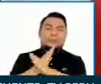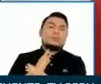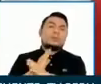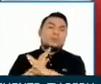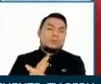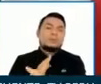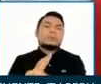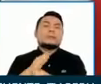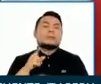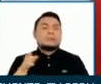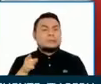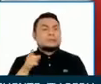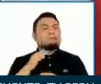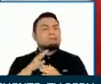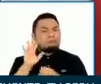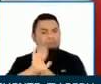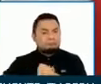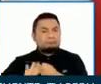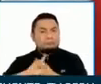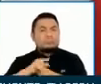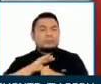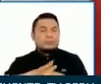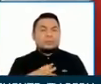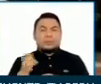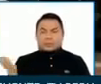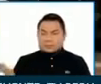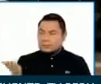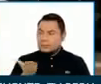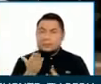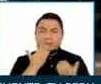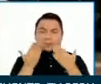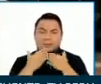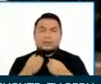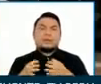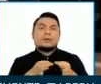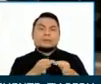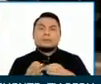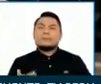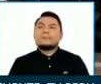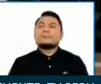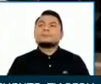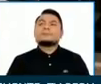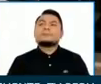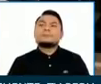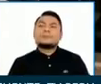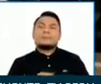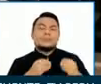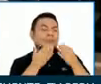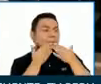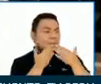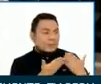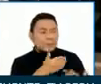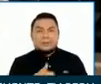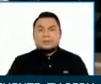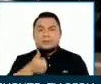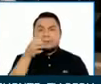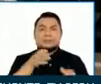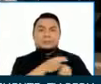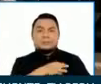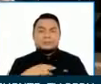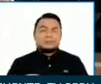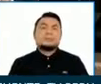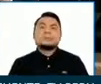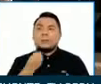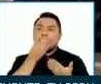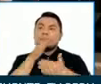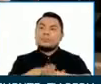del contagio de la COVID-19. Ministro. Muchas gracias, Presidenta del Consejo de Ministros. Muy